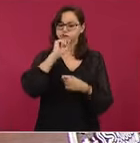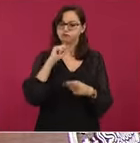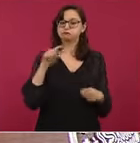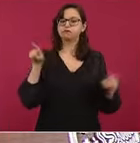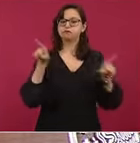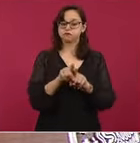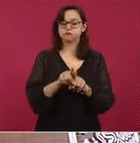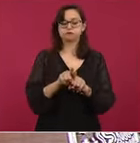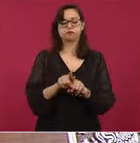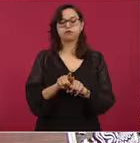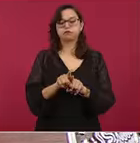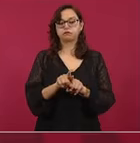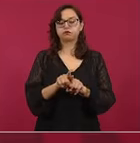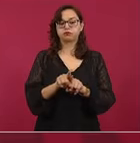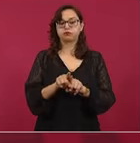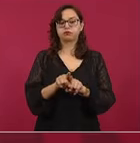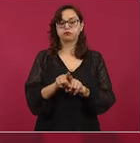para